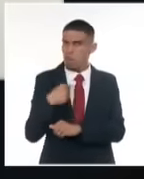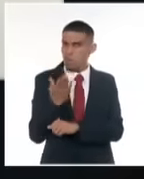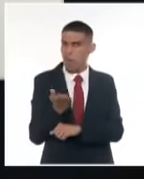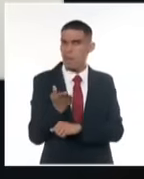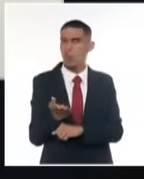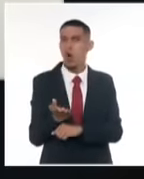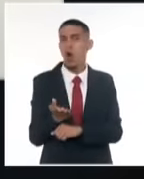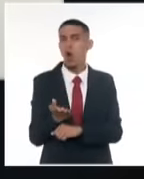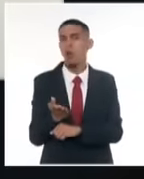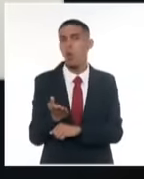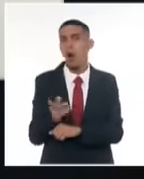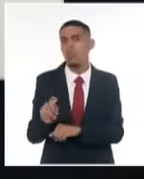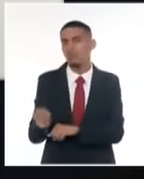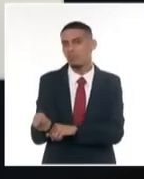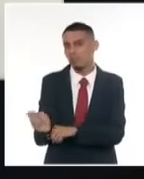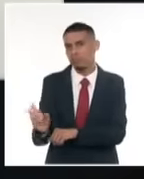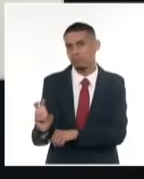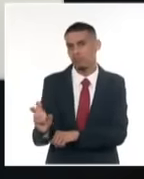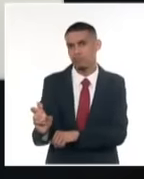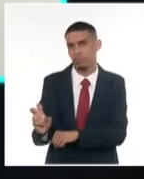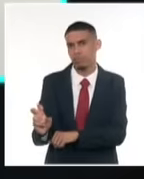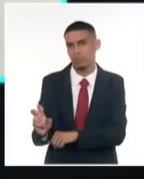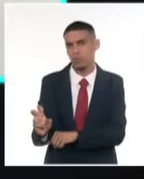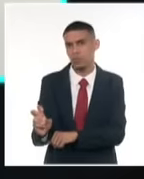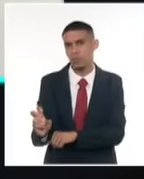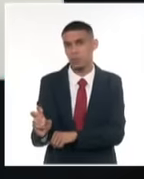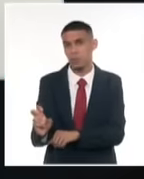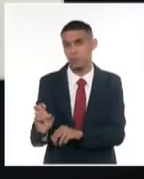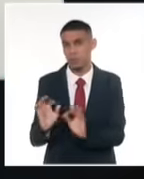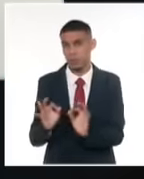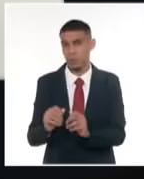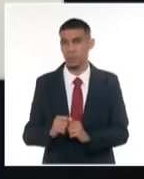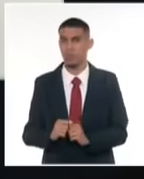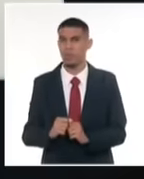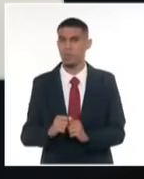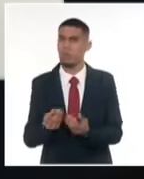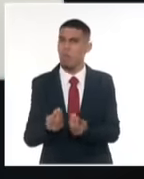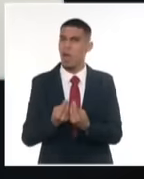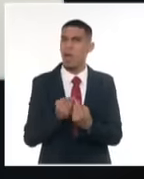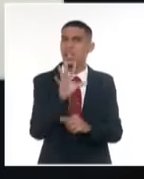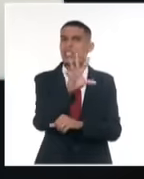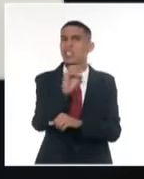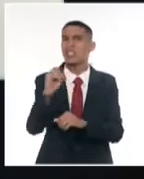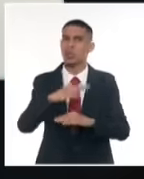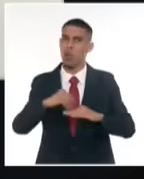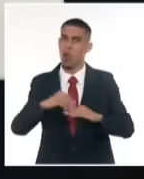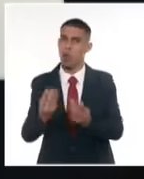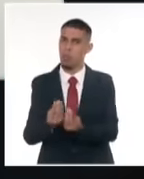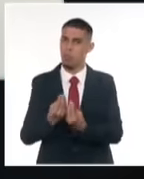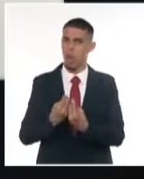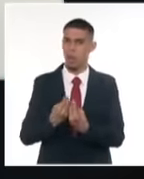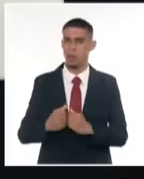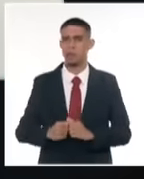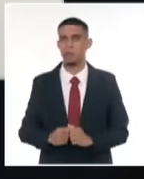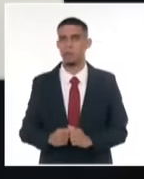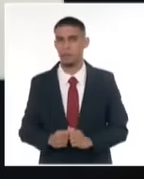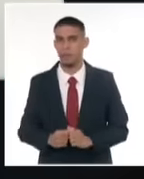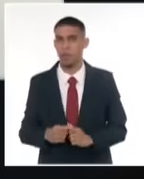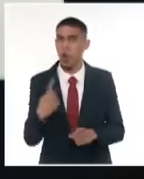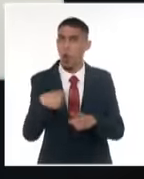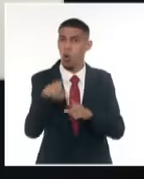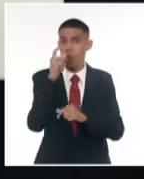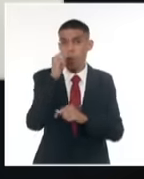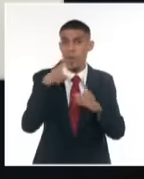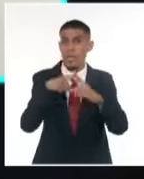motor de alta tensión. Me dieron a 1.500 pesos, me dieron 1.500 dólares. Kiki Naranjo